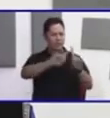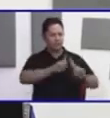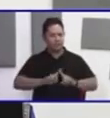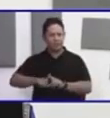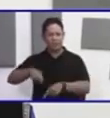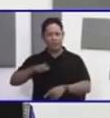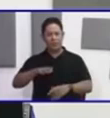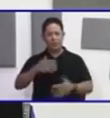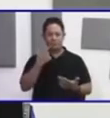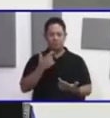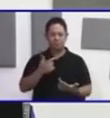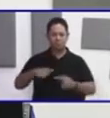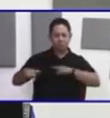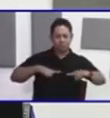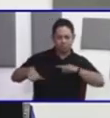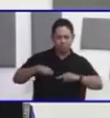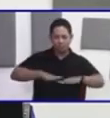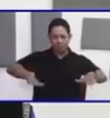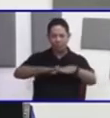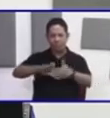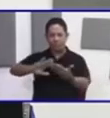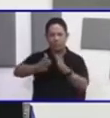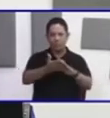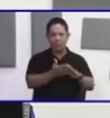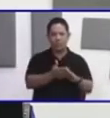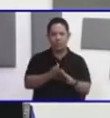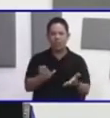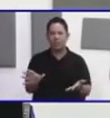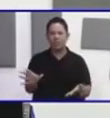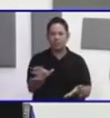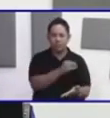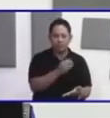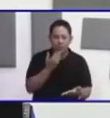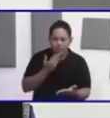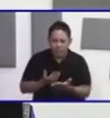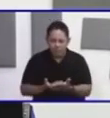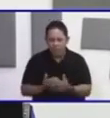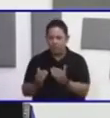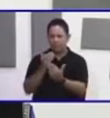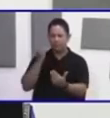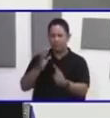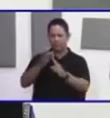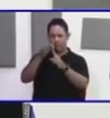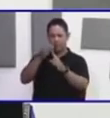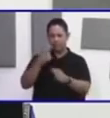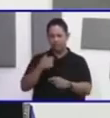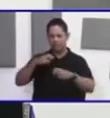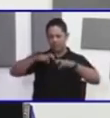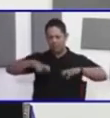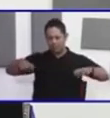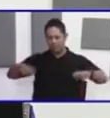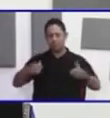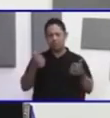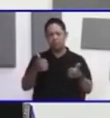departamental, nuestra querida comunidad, gracias por esta invitación a este evento tan